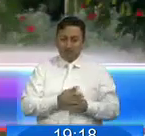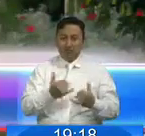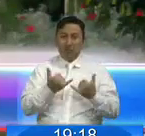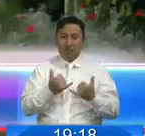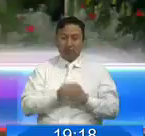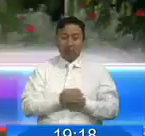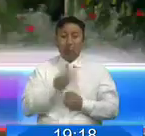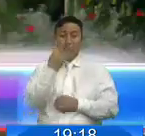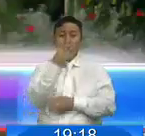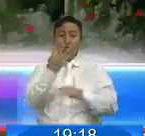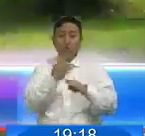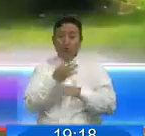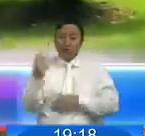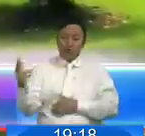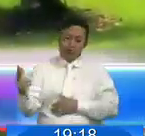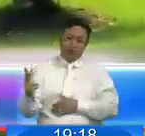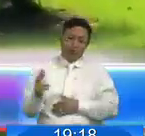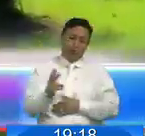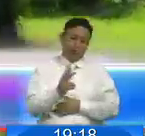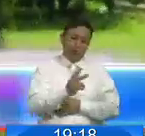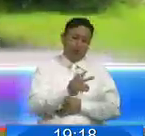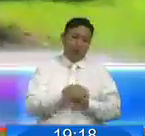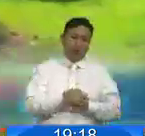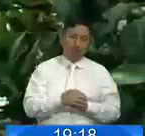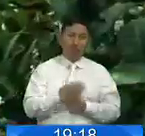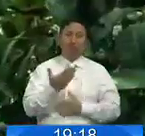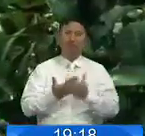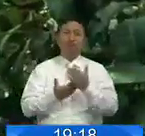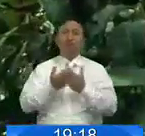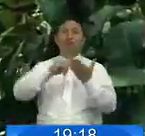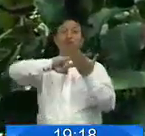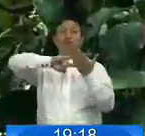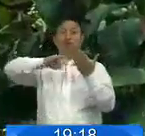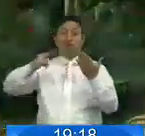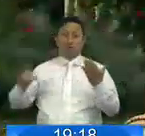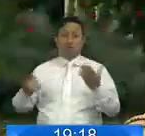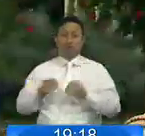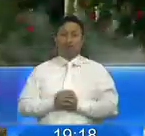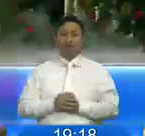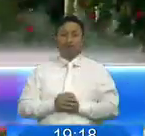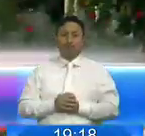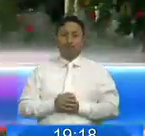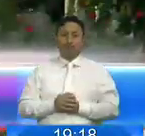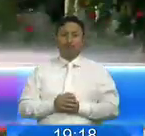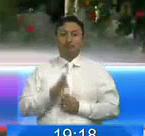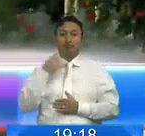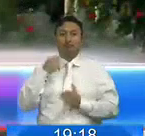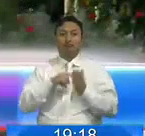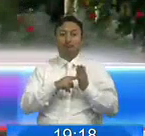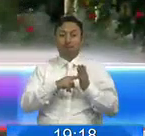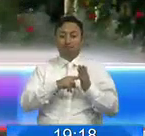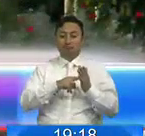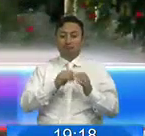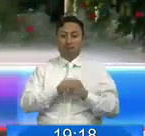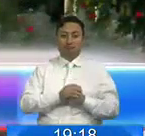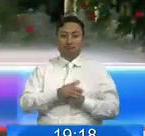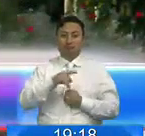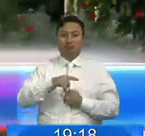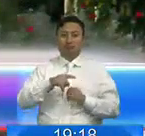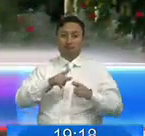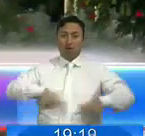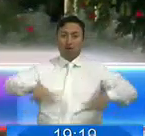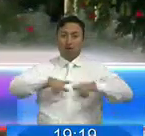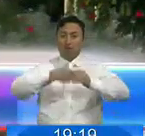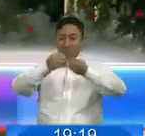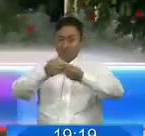caminar 4 horas para llegar a la escuela. La innovación tecnológica será otro de sus fuertes. ¿Por qué nosotros, por ejemplo, no convertimos todo, en lugar de que se